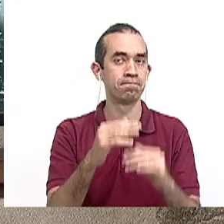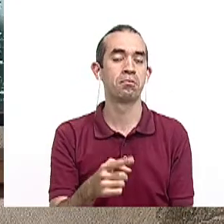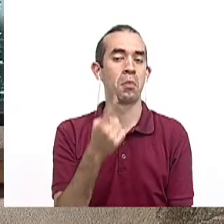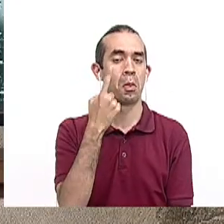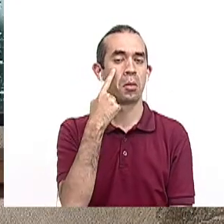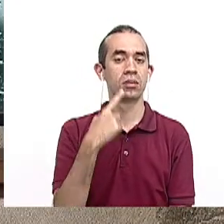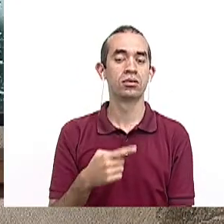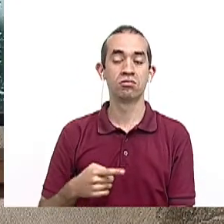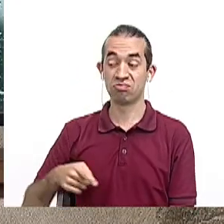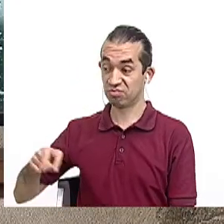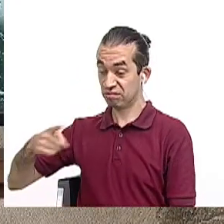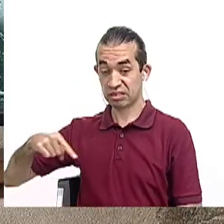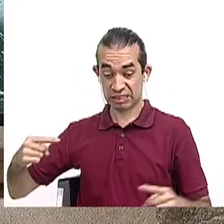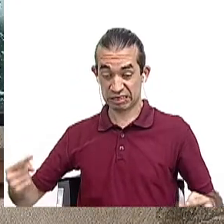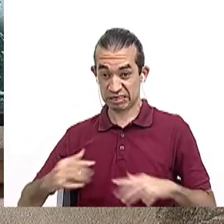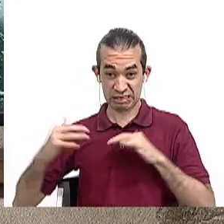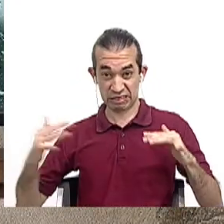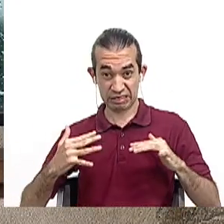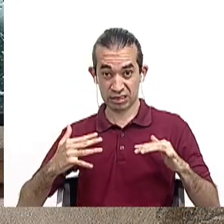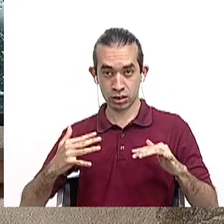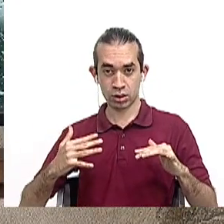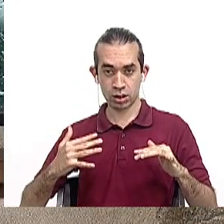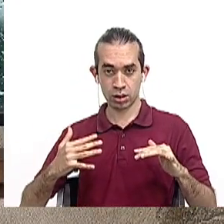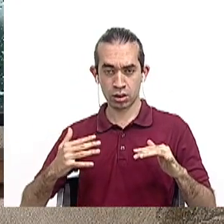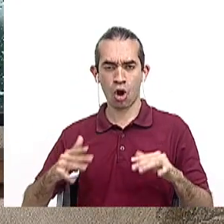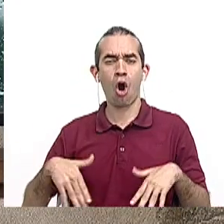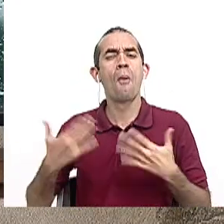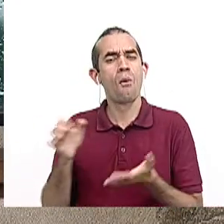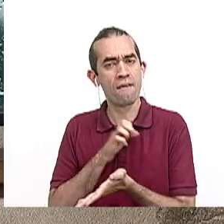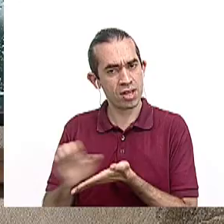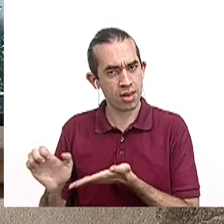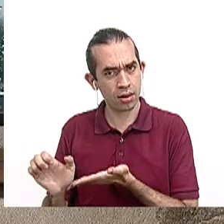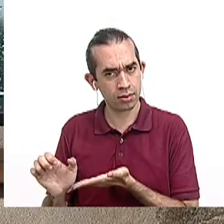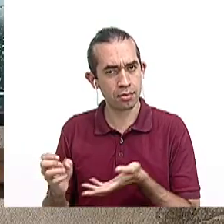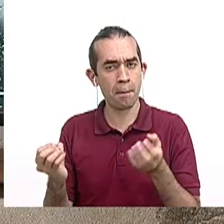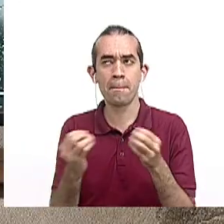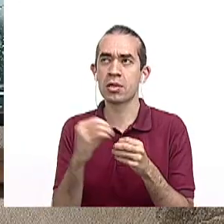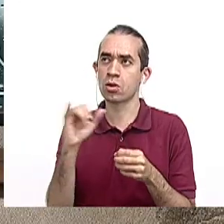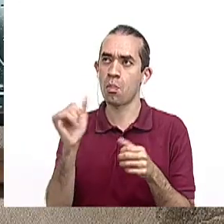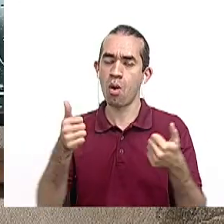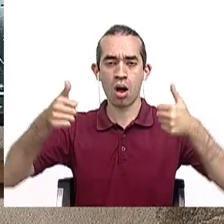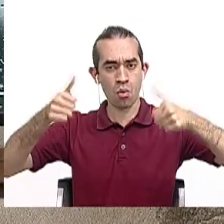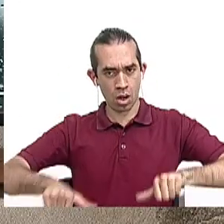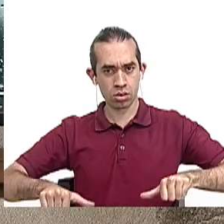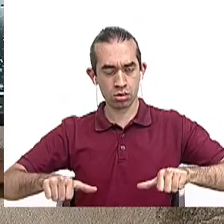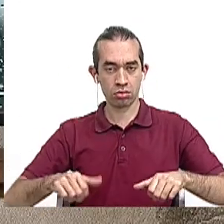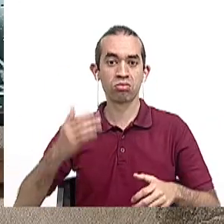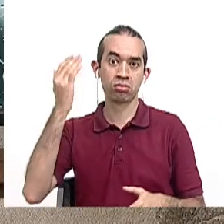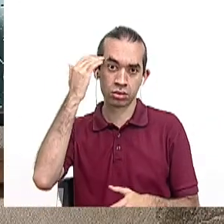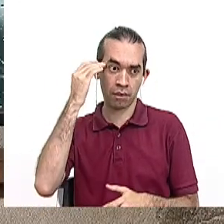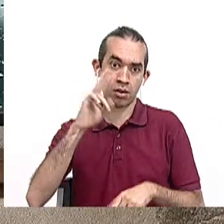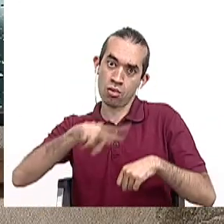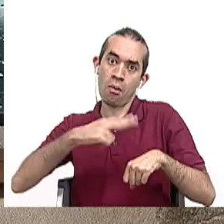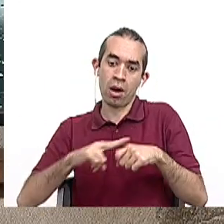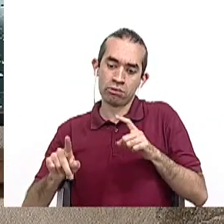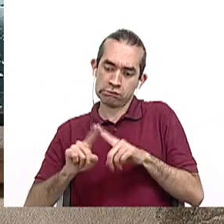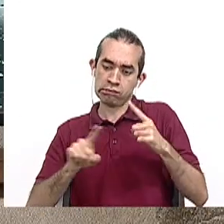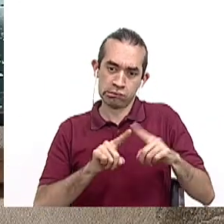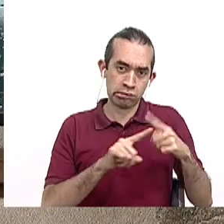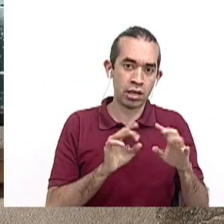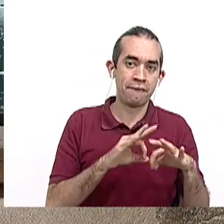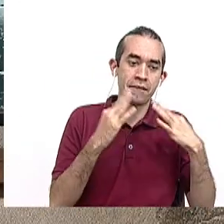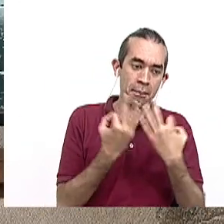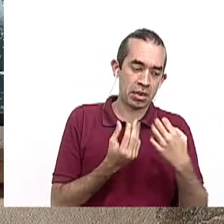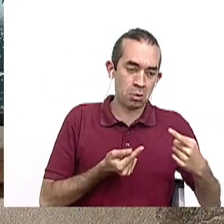se hubiera evitado aquel conflicto y hubiéramos logrado mayor consenso con respecto a las diferencias que son normales dentro de una